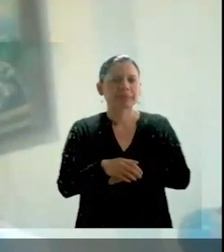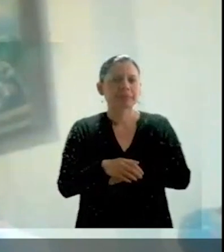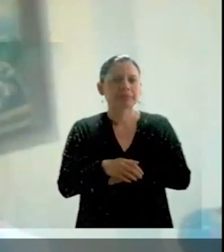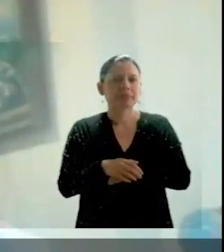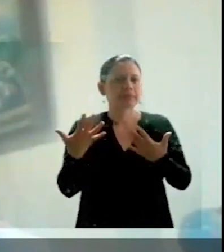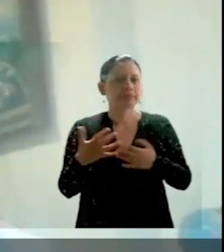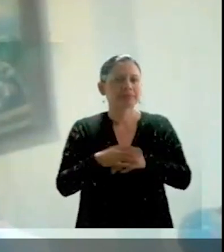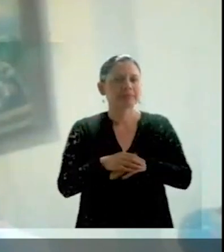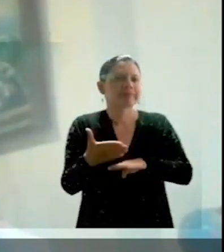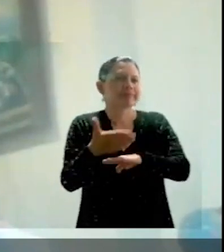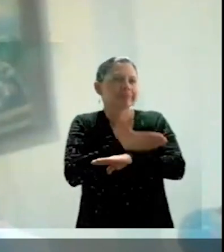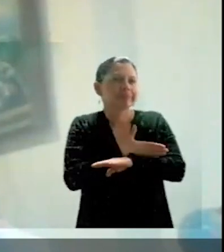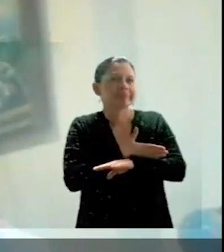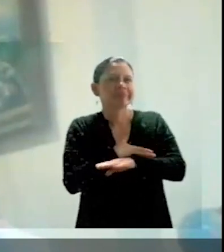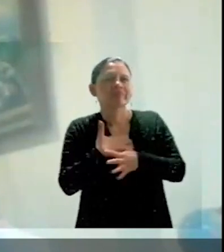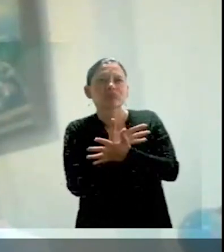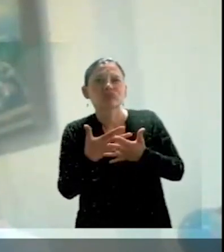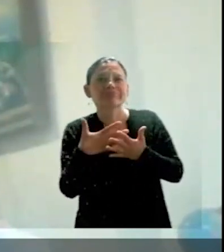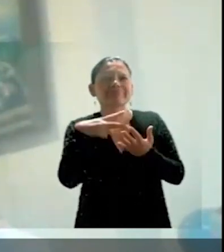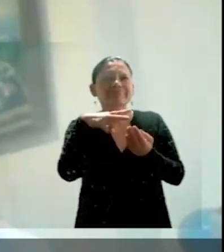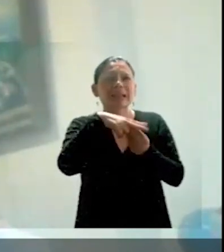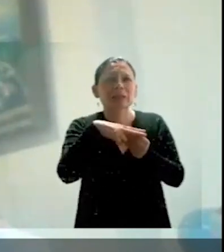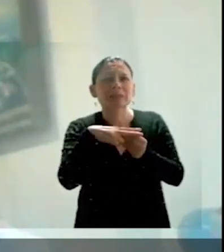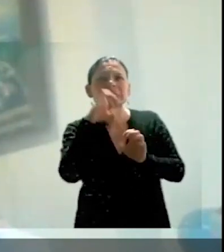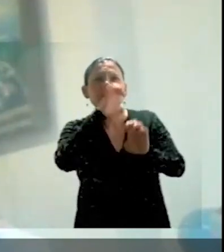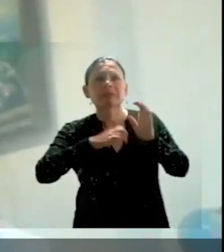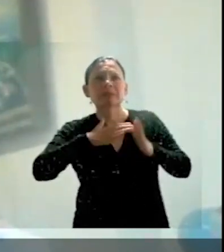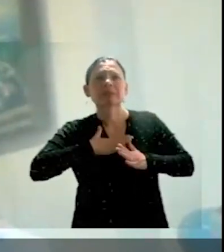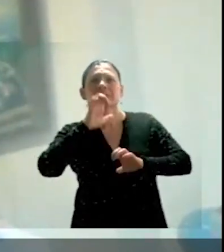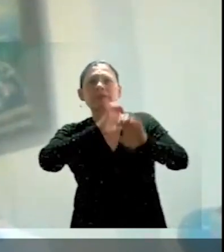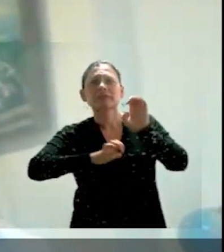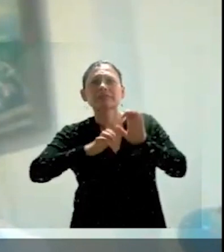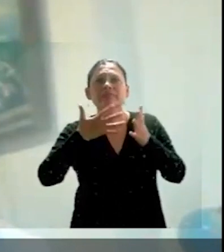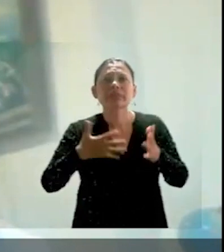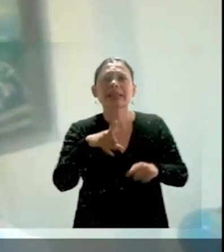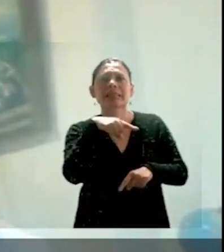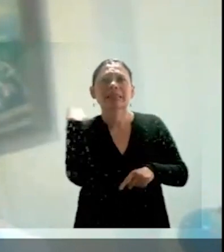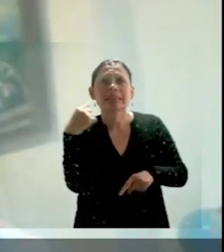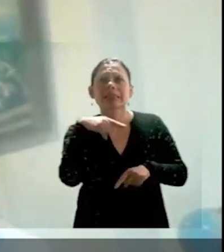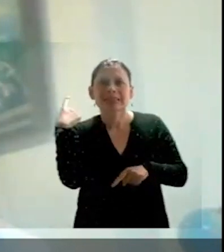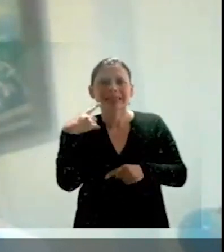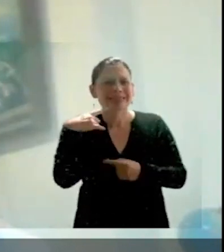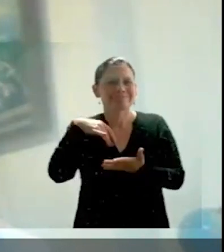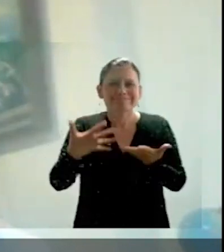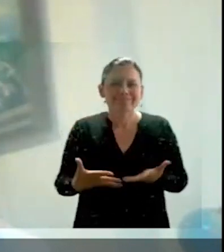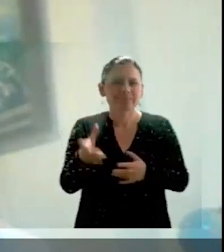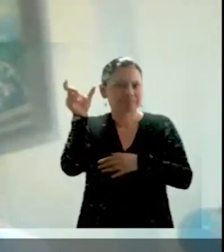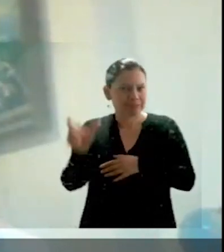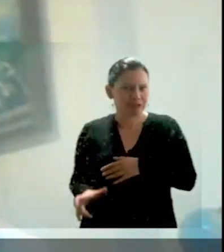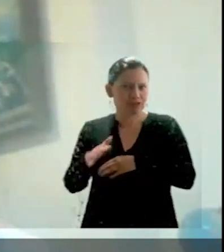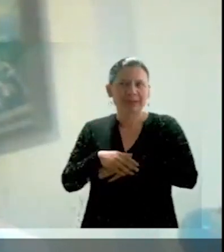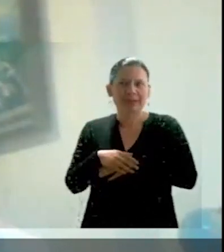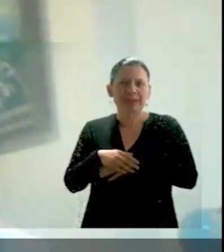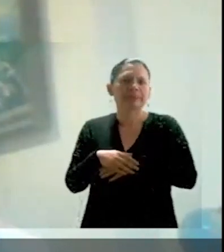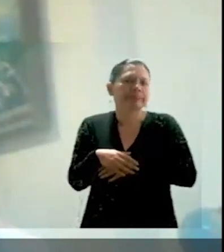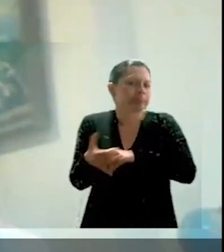digamos que en abstracto pueden tenerse, pero que en concreto no le funciona al peticionario,